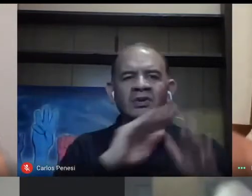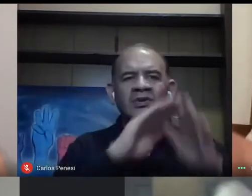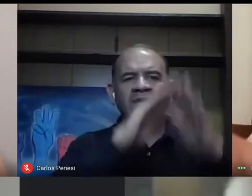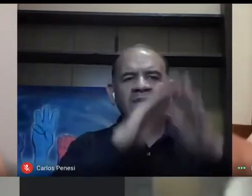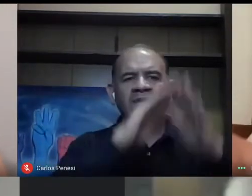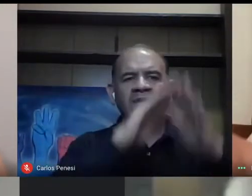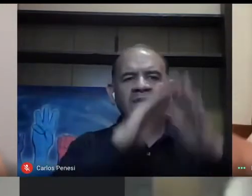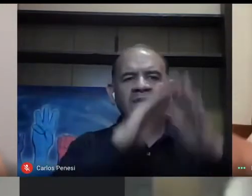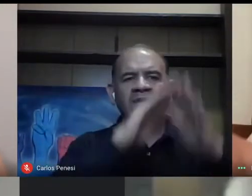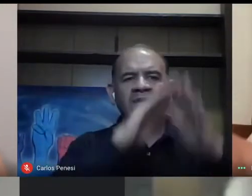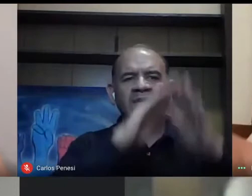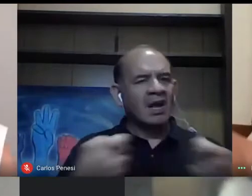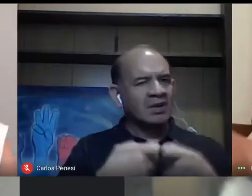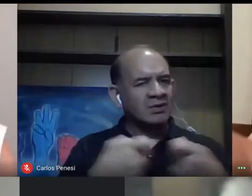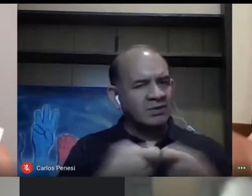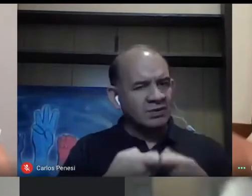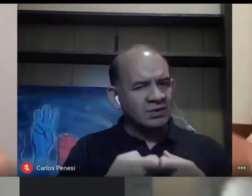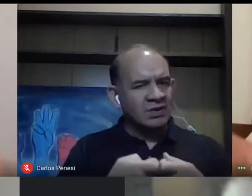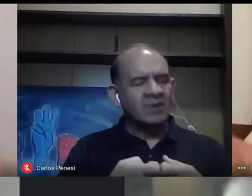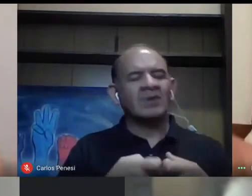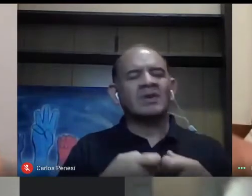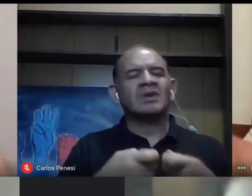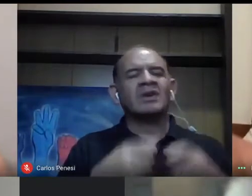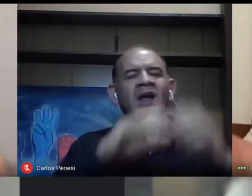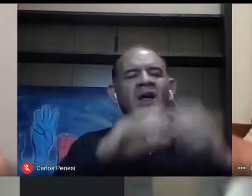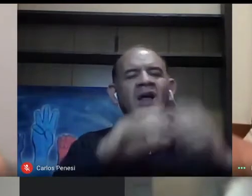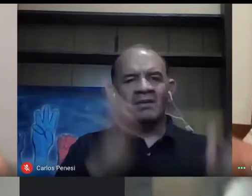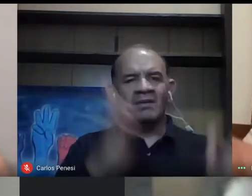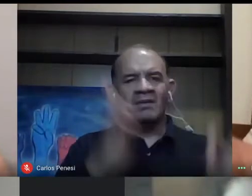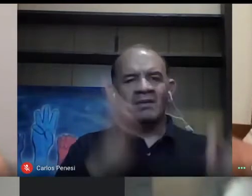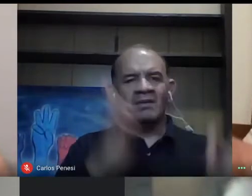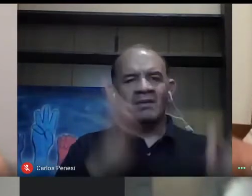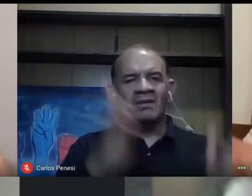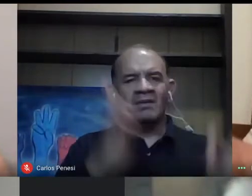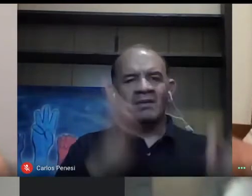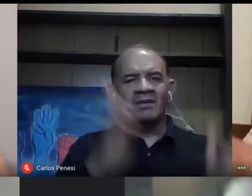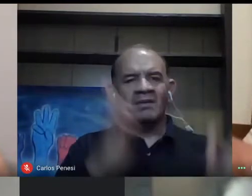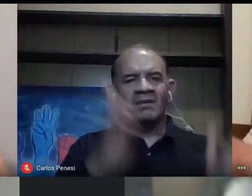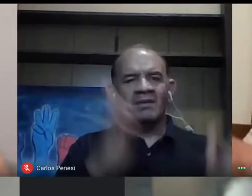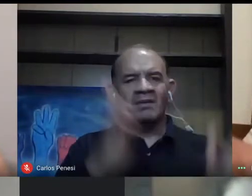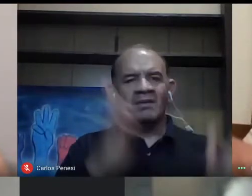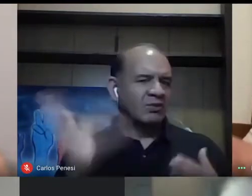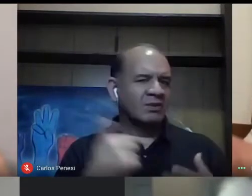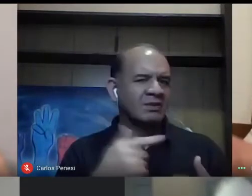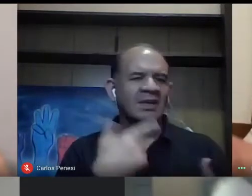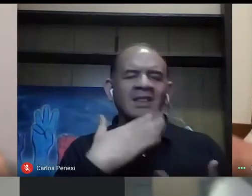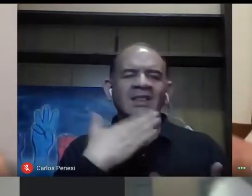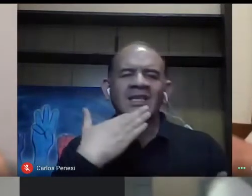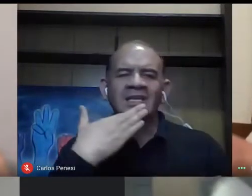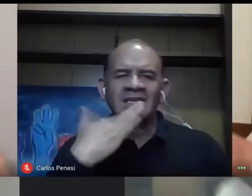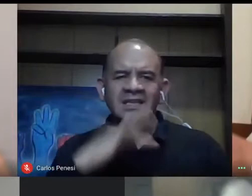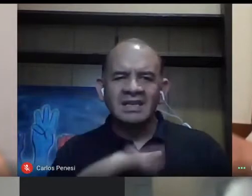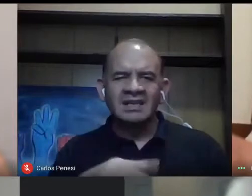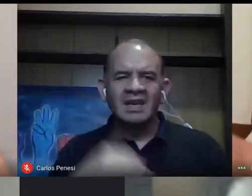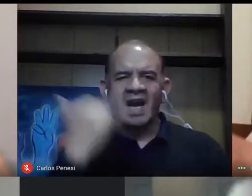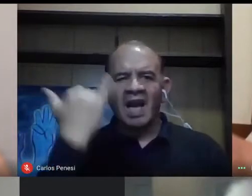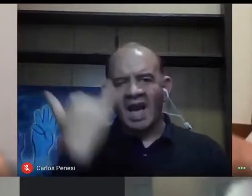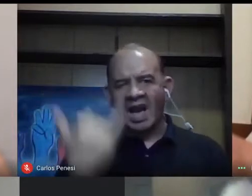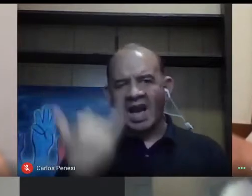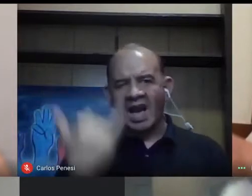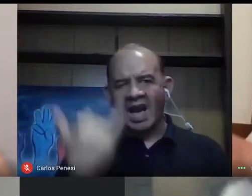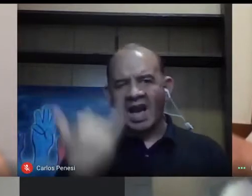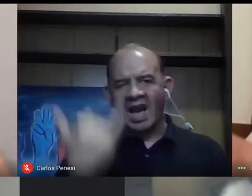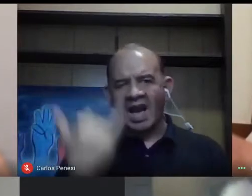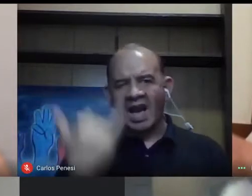las organizaciones que promueven la lectura conozcan cuáles son los recursos disponibles en el país, cuáles son las entidades que hacen libros